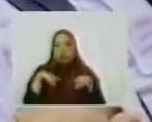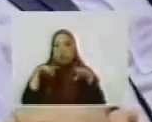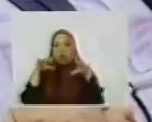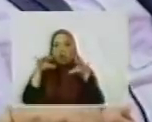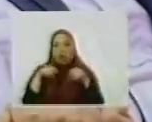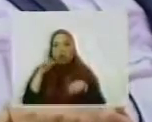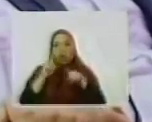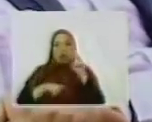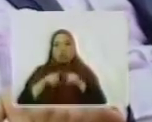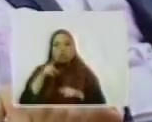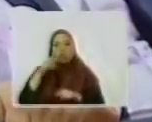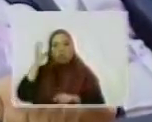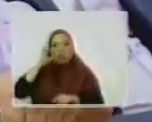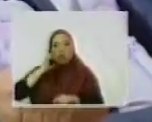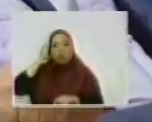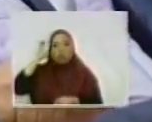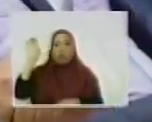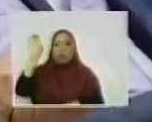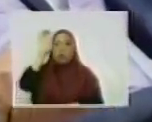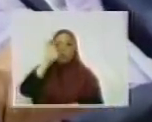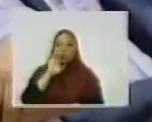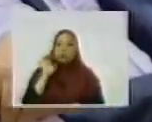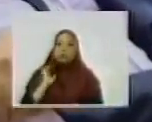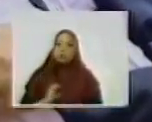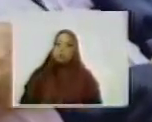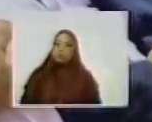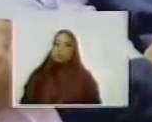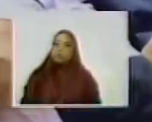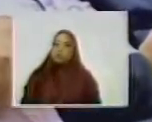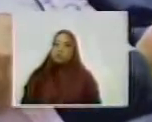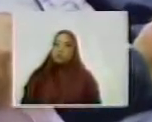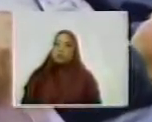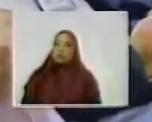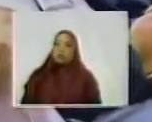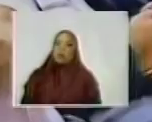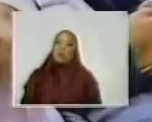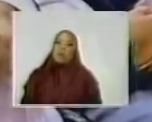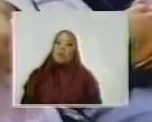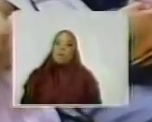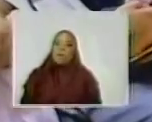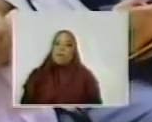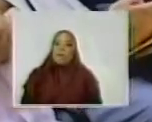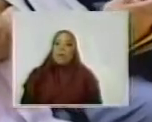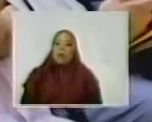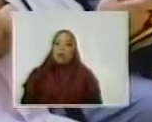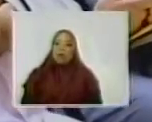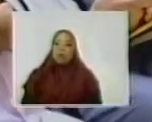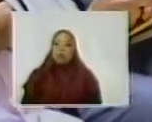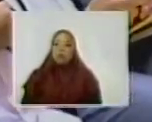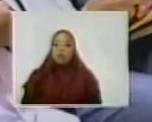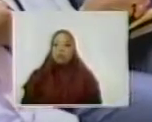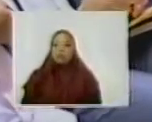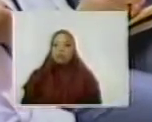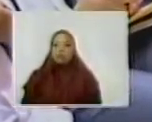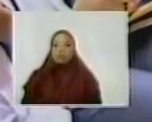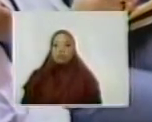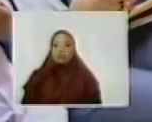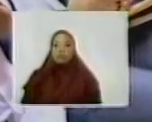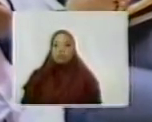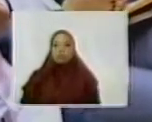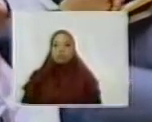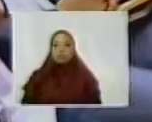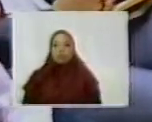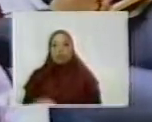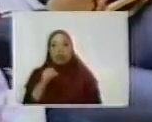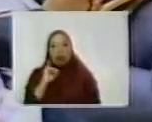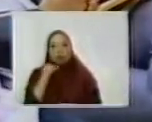países europeos, que han llegado inclusive a la desfachatez de